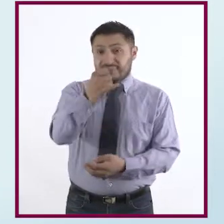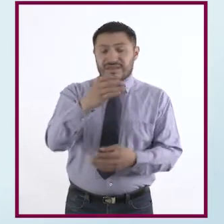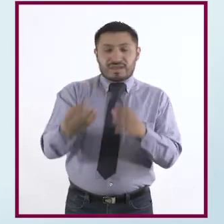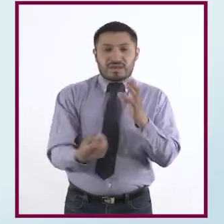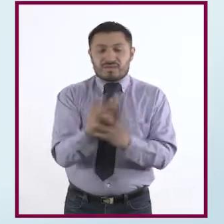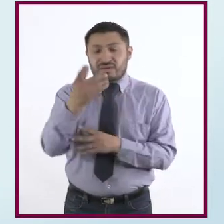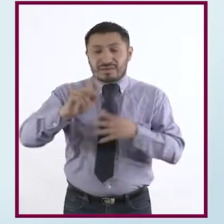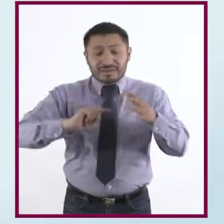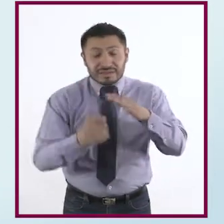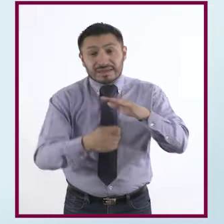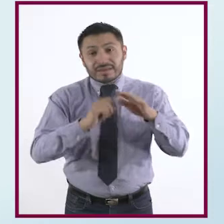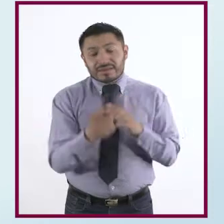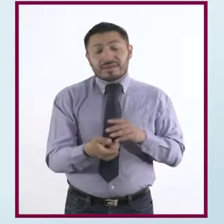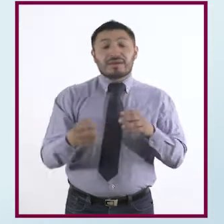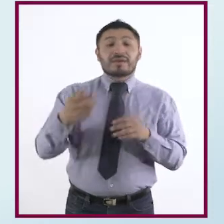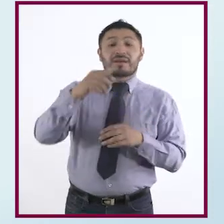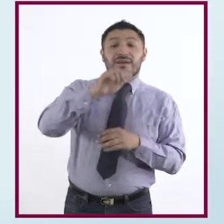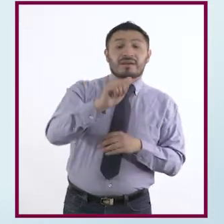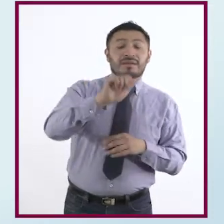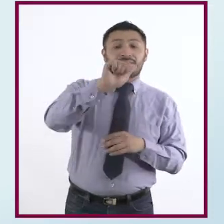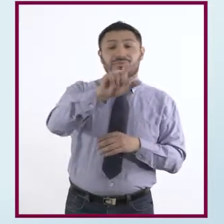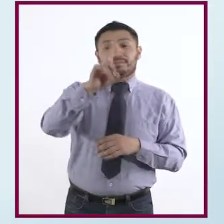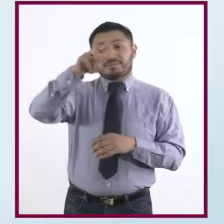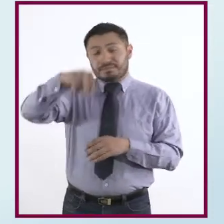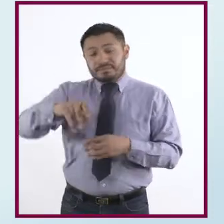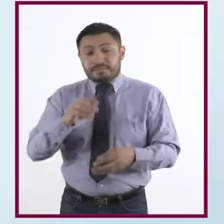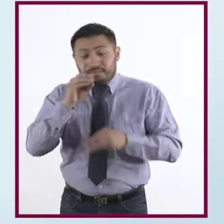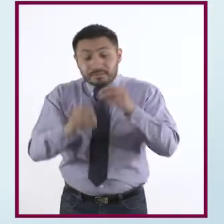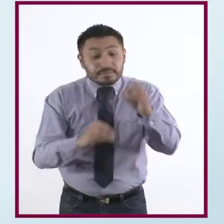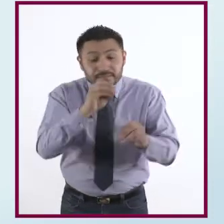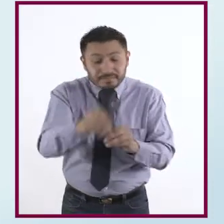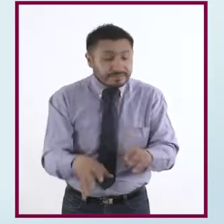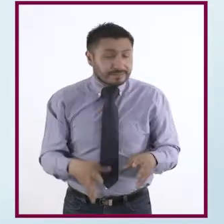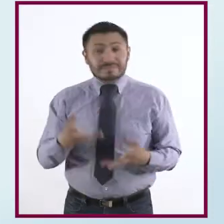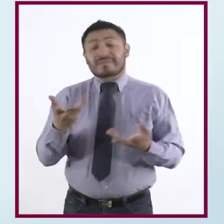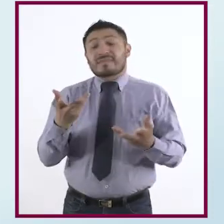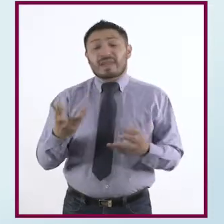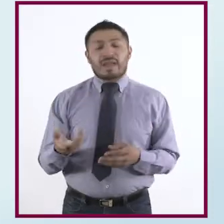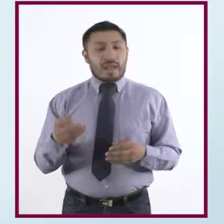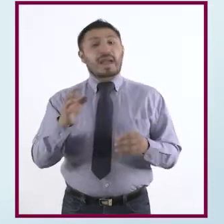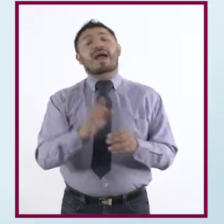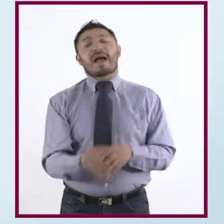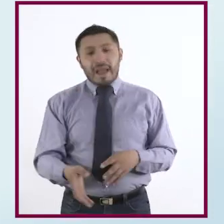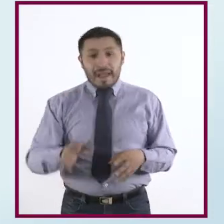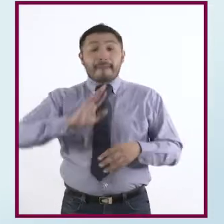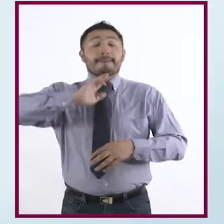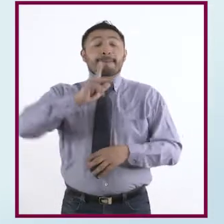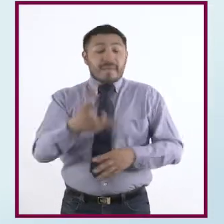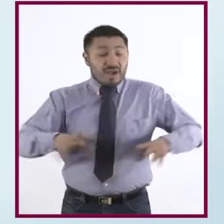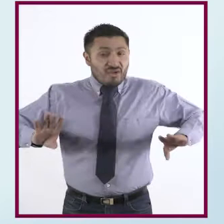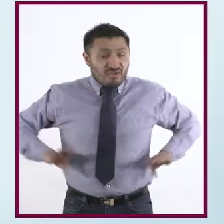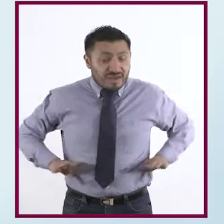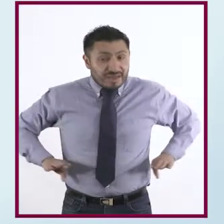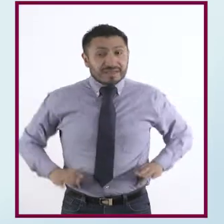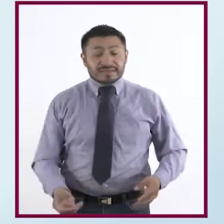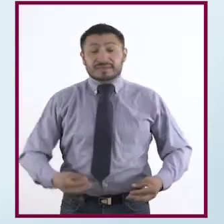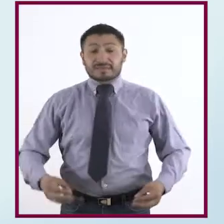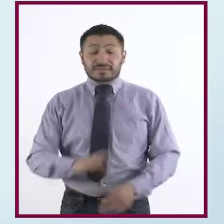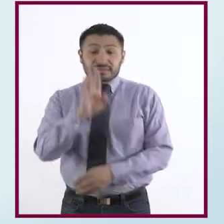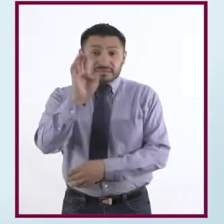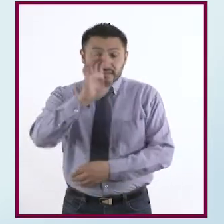de manipulación genética podrían hacer realidad el deseo de tener hijos saludables y bien dotados, tanto física